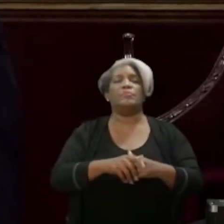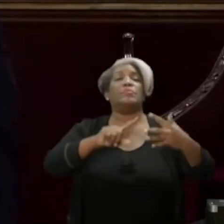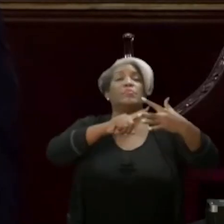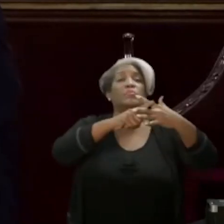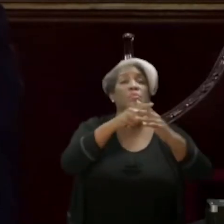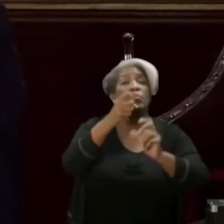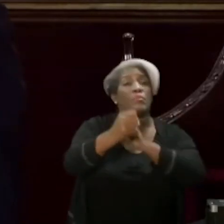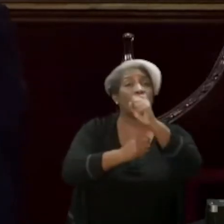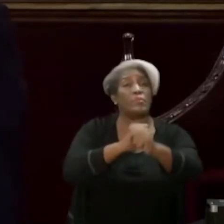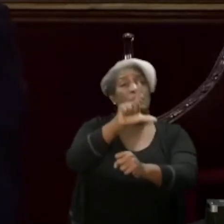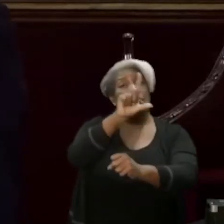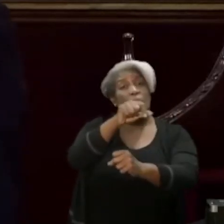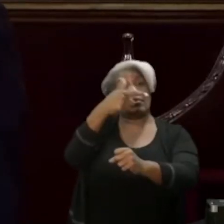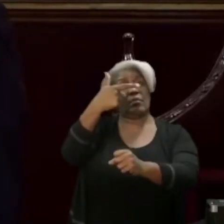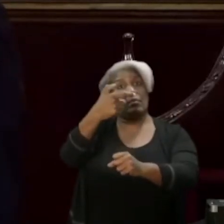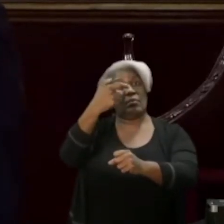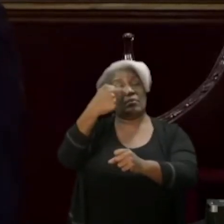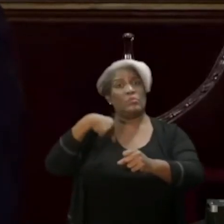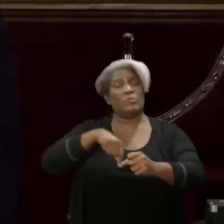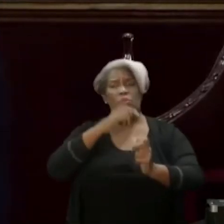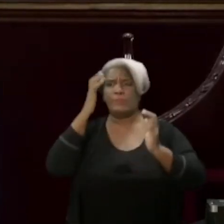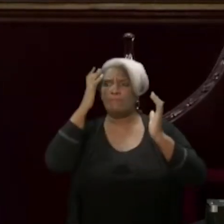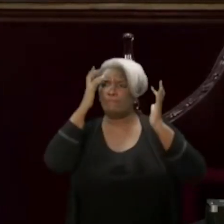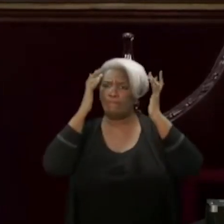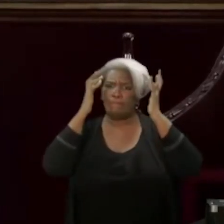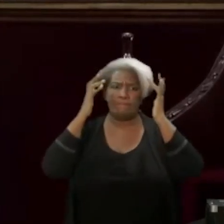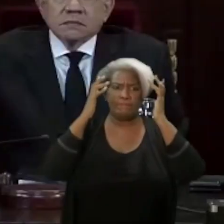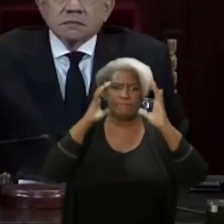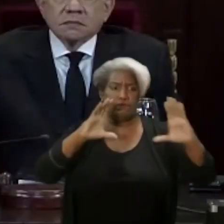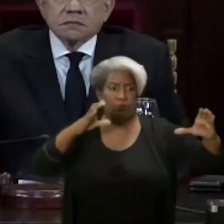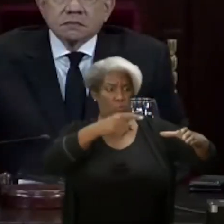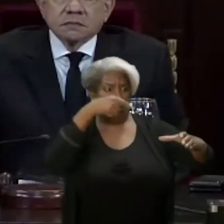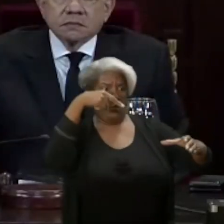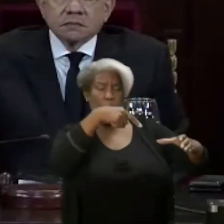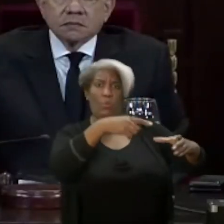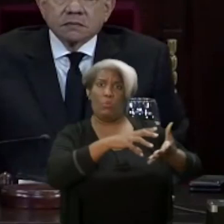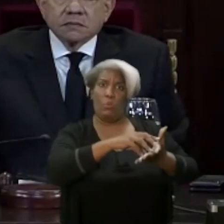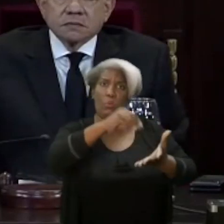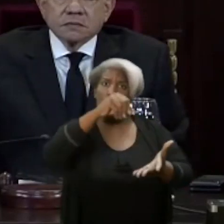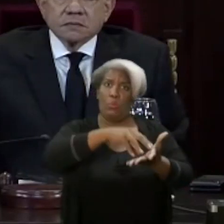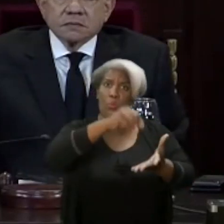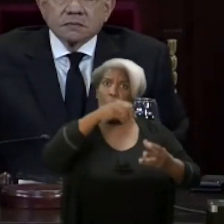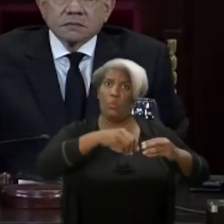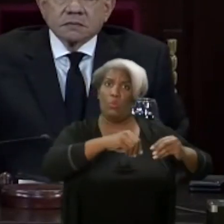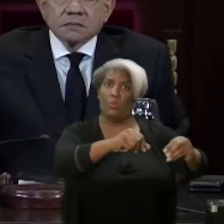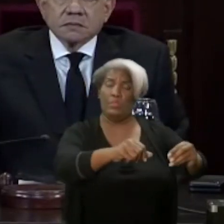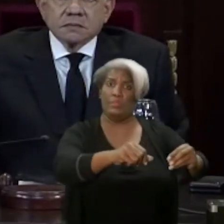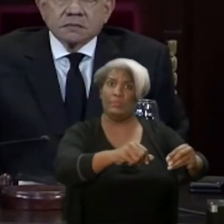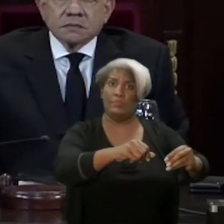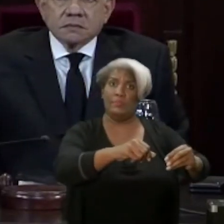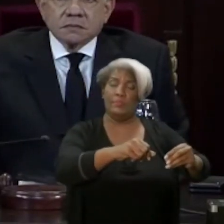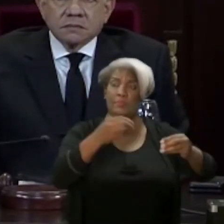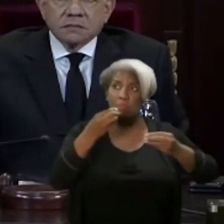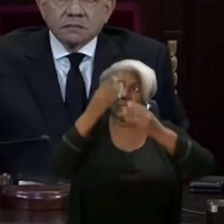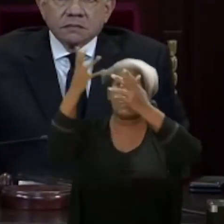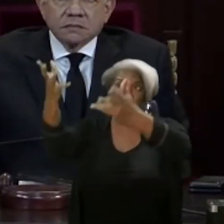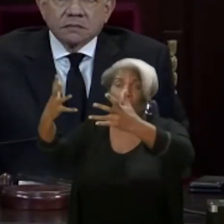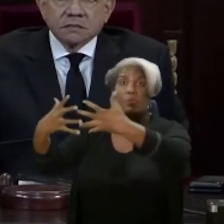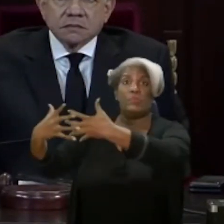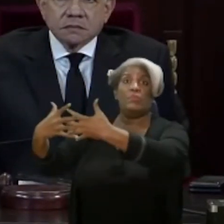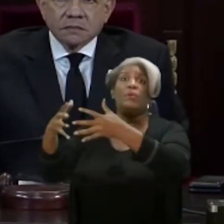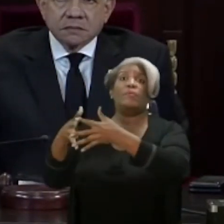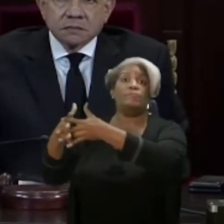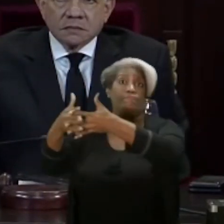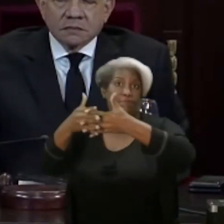2021, hemos externado la preocupación del sector arrocero a nuestro principal socio comercial, los Estados Unidos. De los ingresos